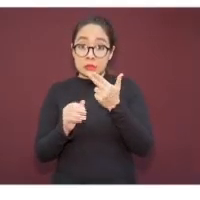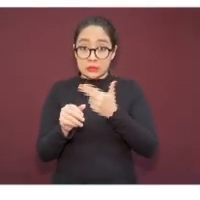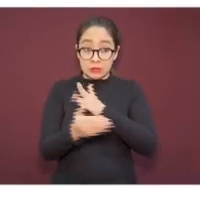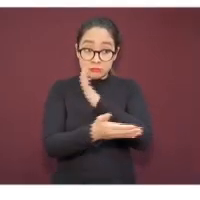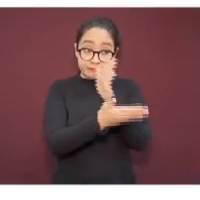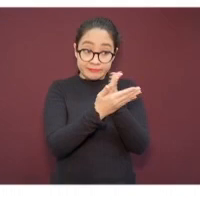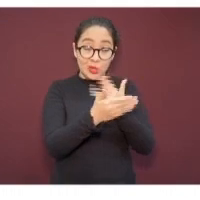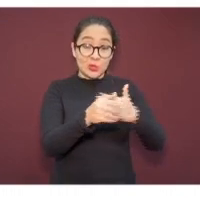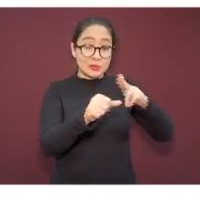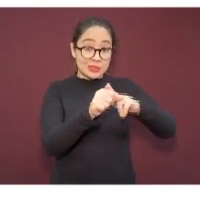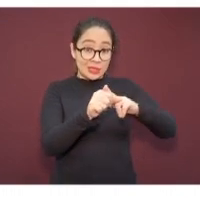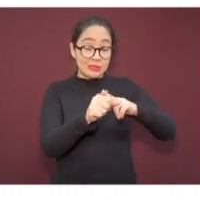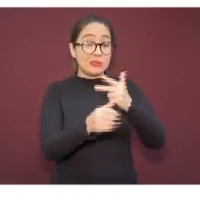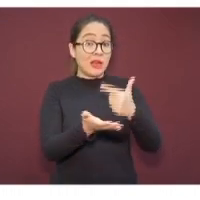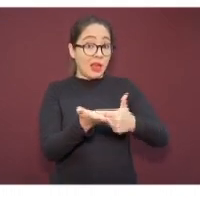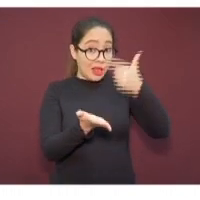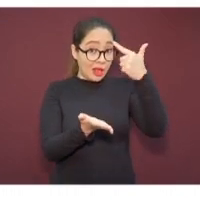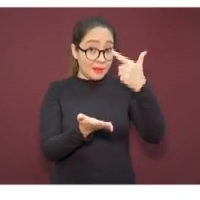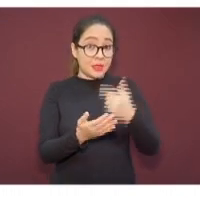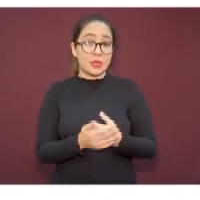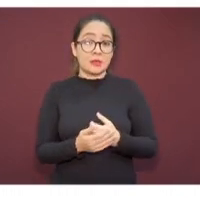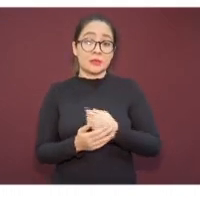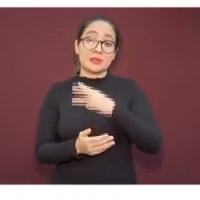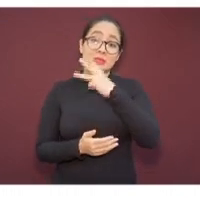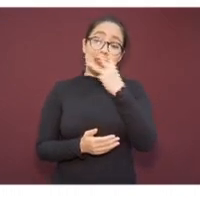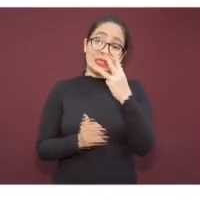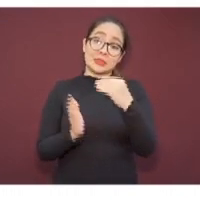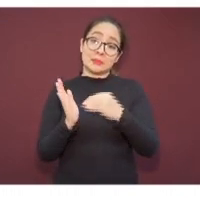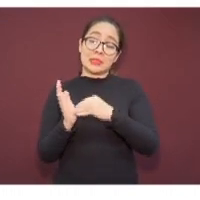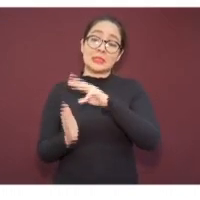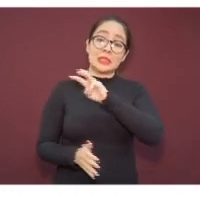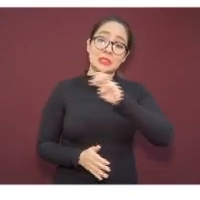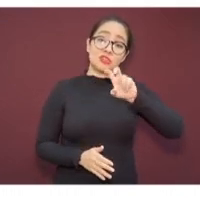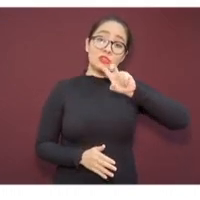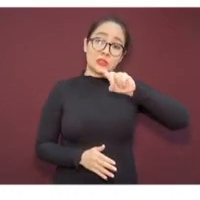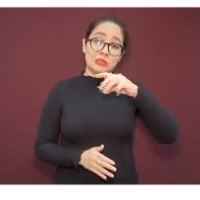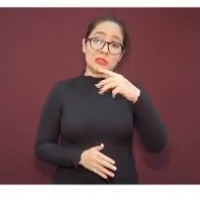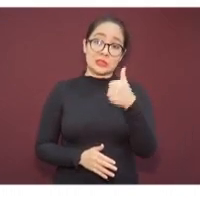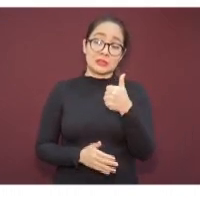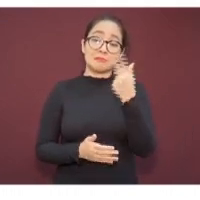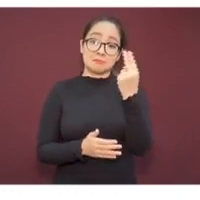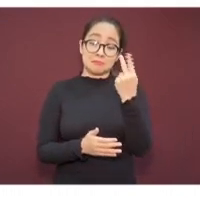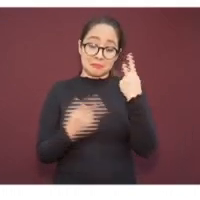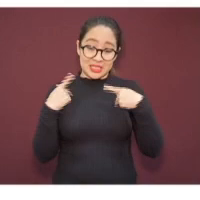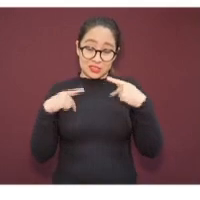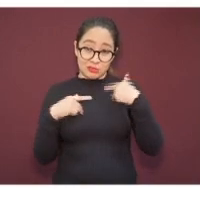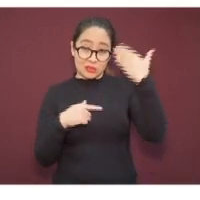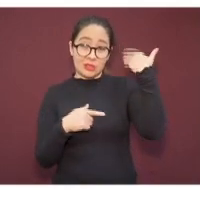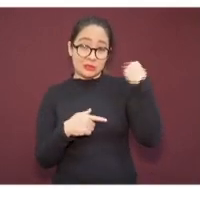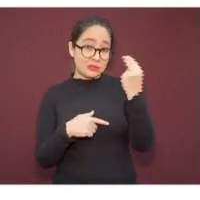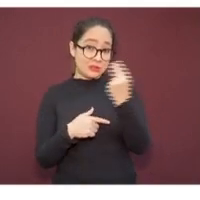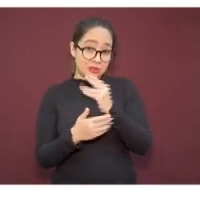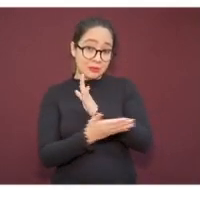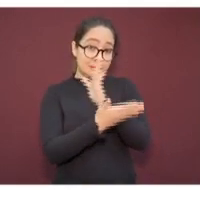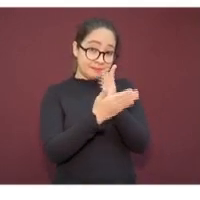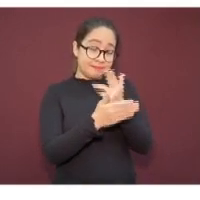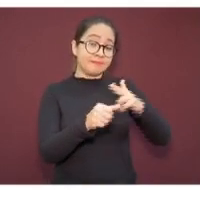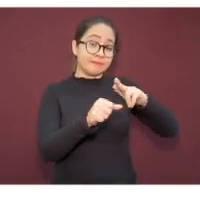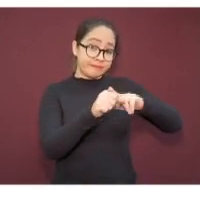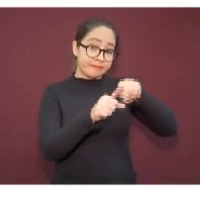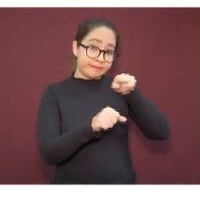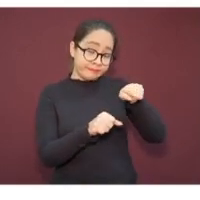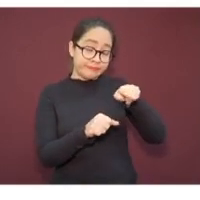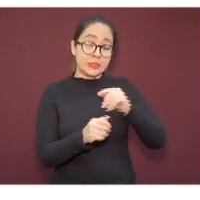ocurrido en 3,336 de los pacientes que se han atendido, ya que presentaban cuadros más